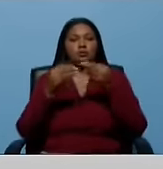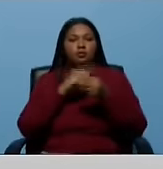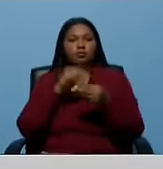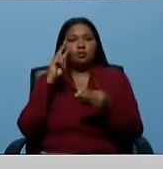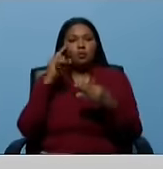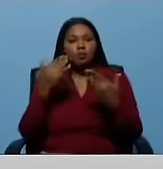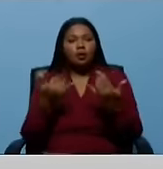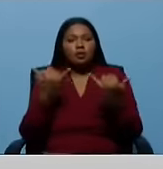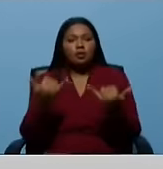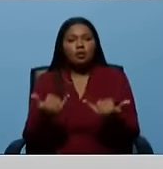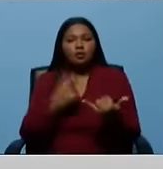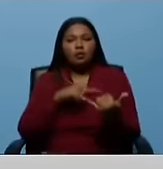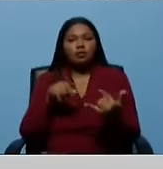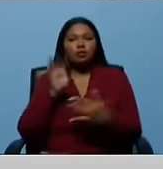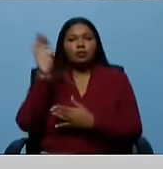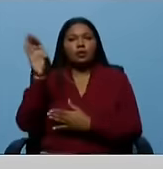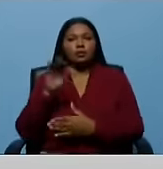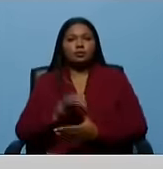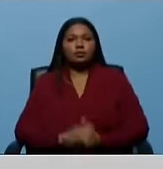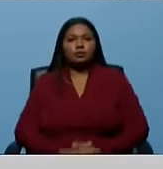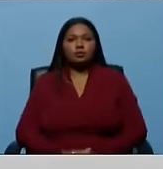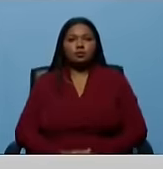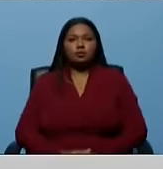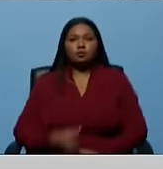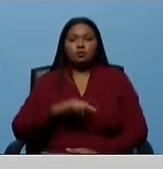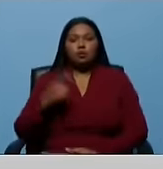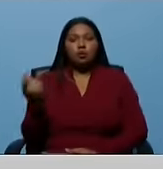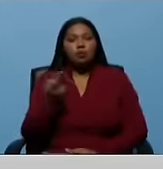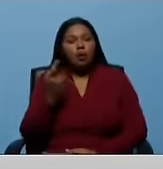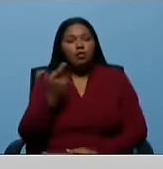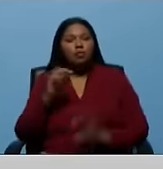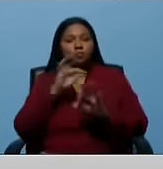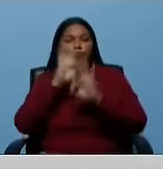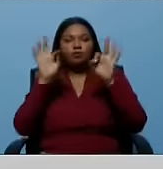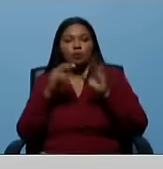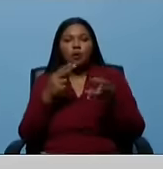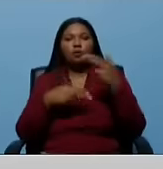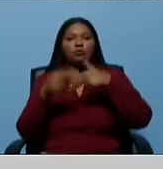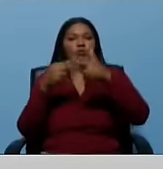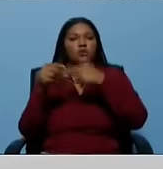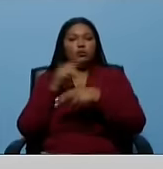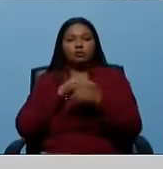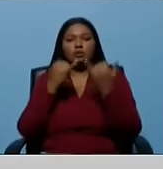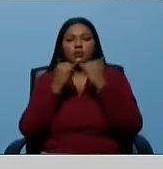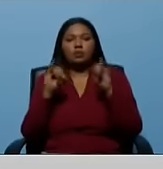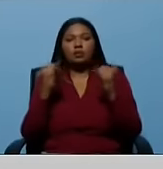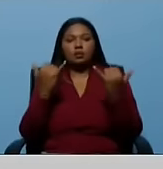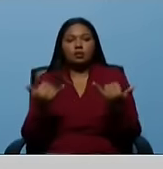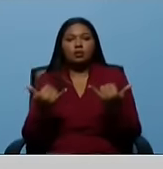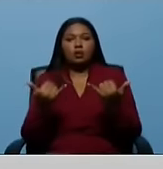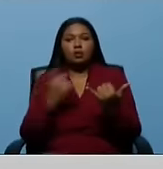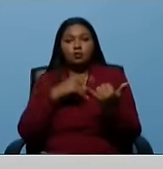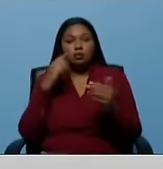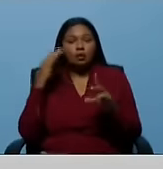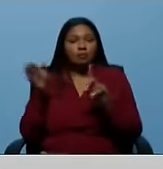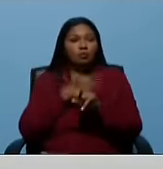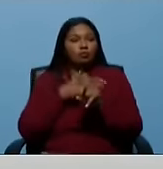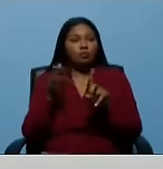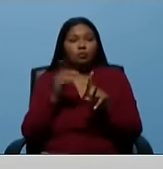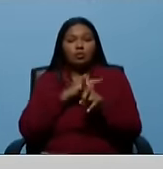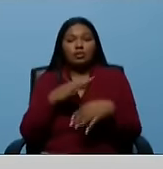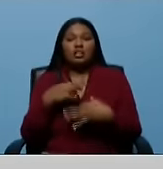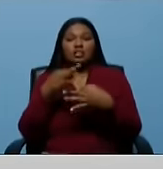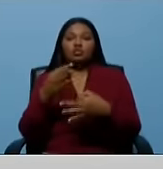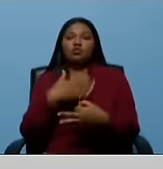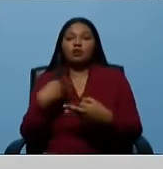caso de los países que estamos buscando una construcción de una vida independiente nos están golpeando porque su intención